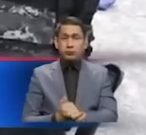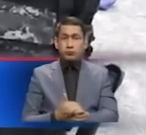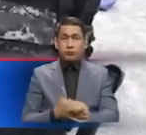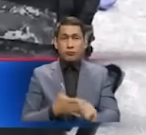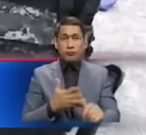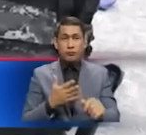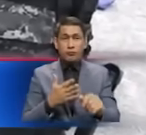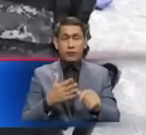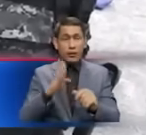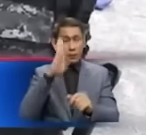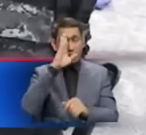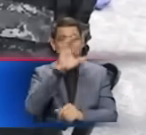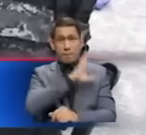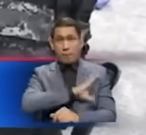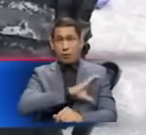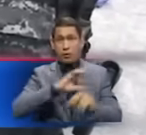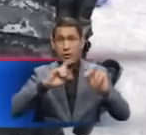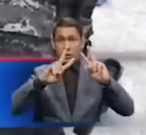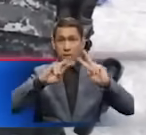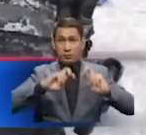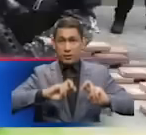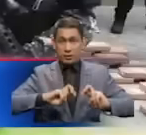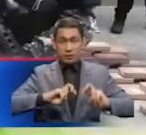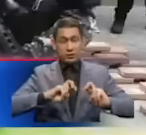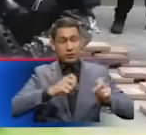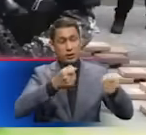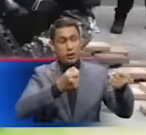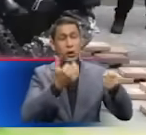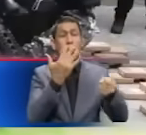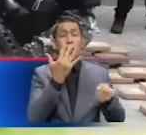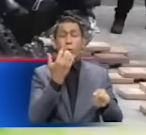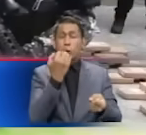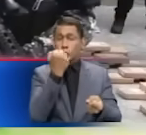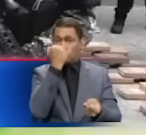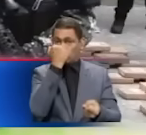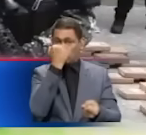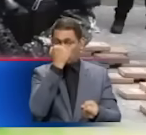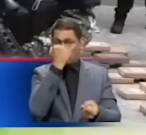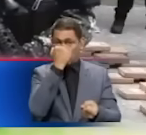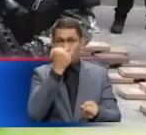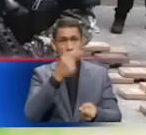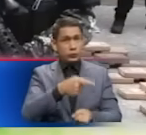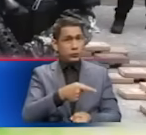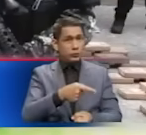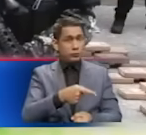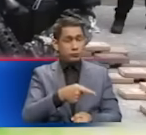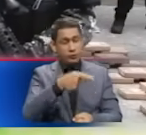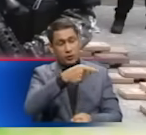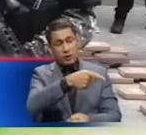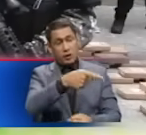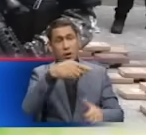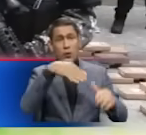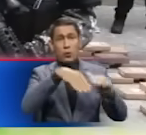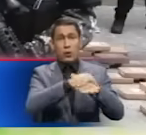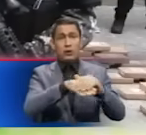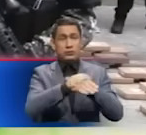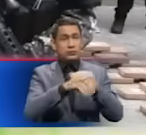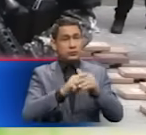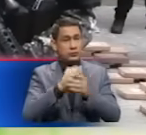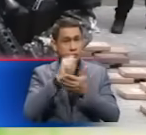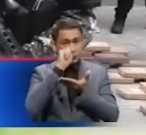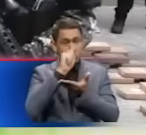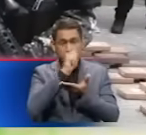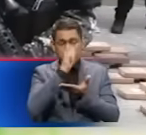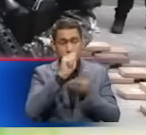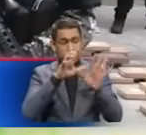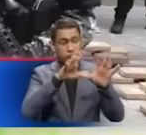logró identificar un vehículo, un Vitara color rojo, que tenía doble fondo encaletado, 100 kilos de clorhidrato de cocaína. Hay una